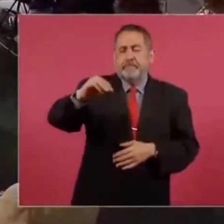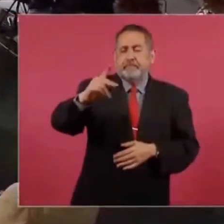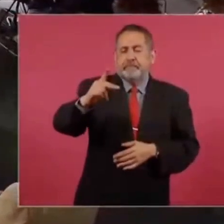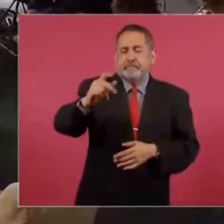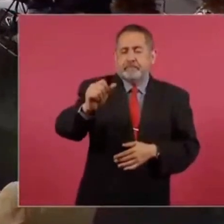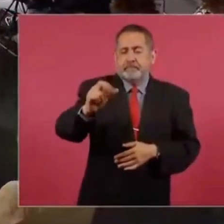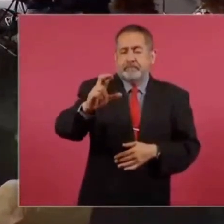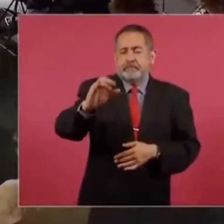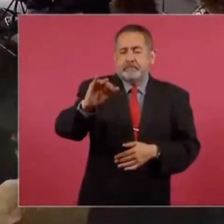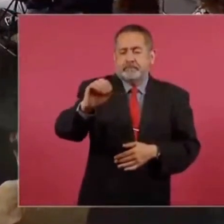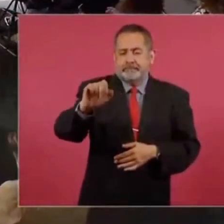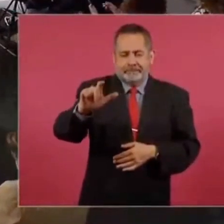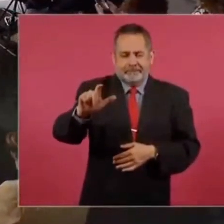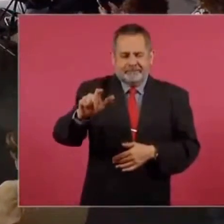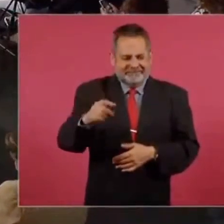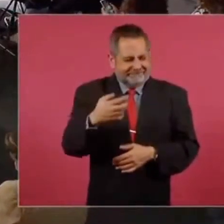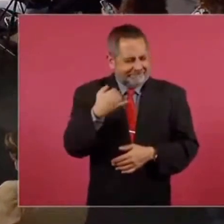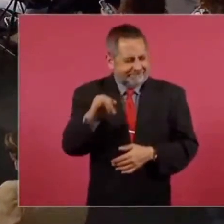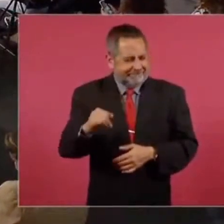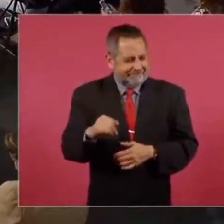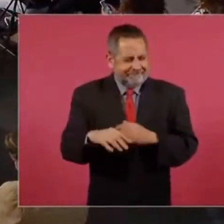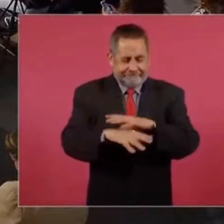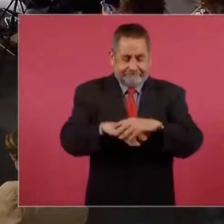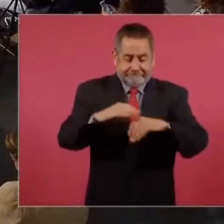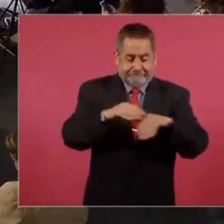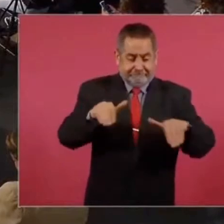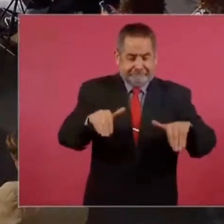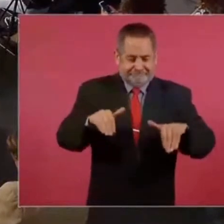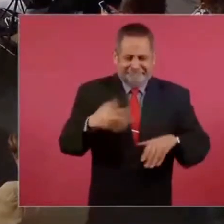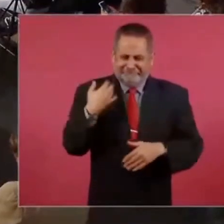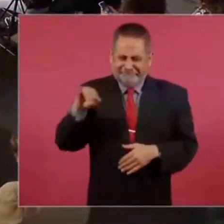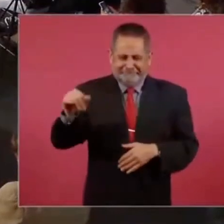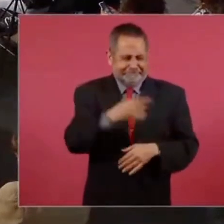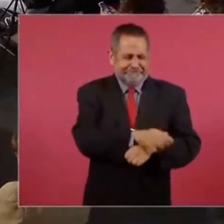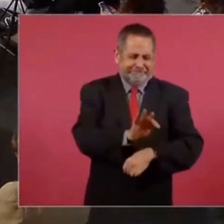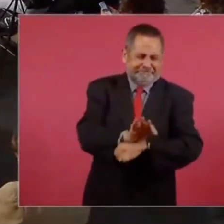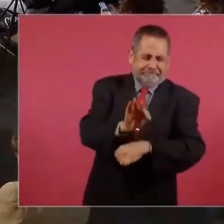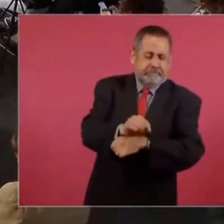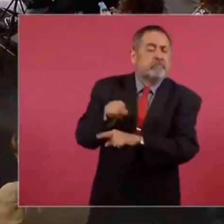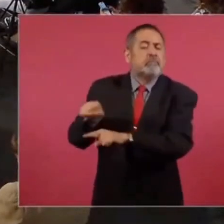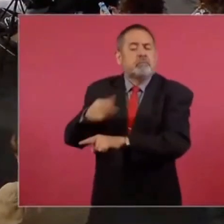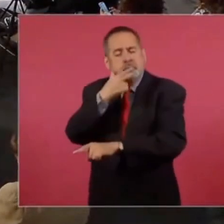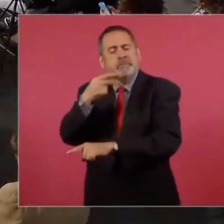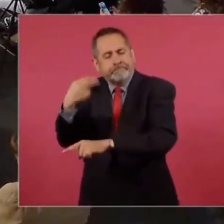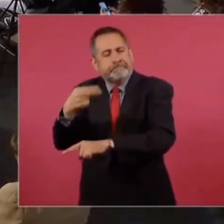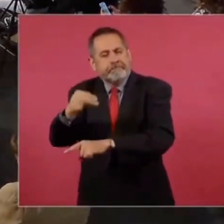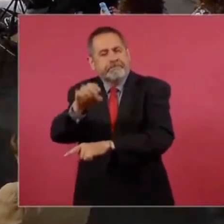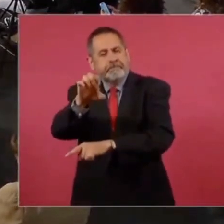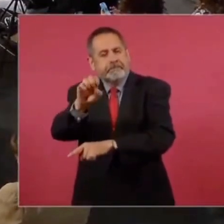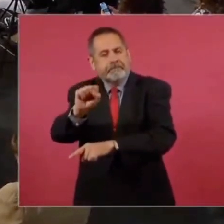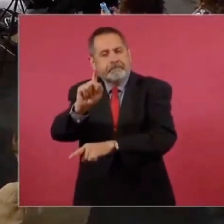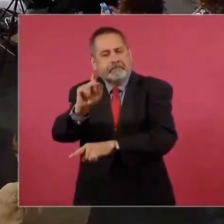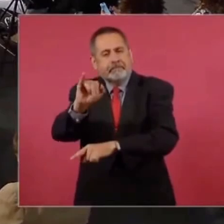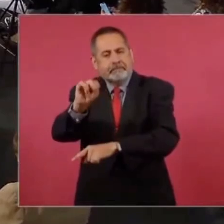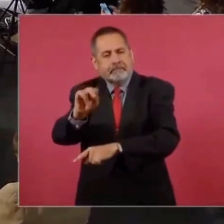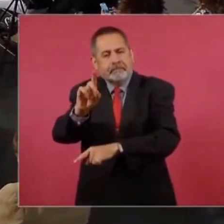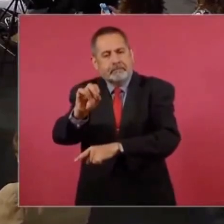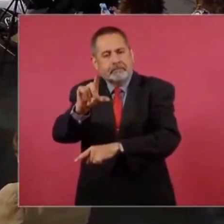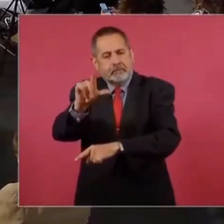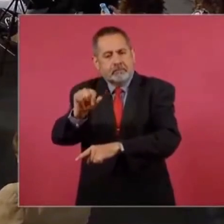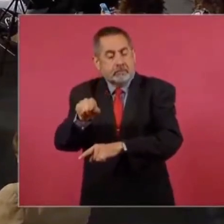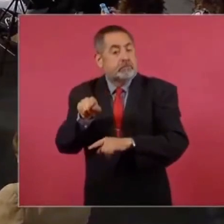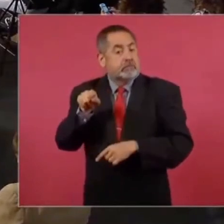El Imparcial, que llegó a tirar 120,000. Espínola, ¿no? Era el director,